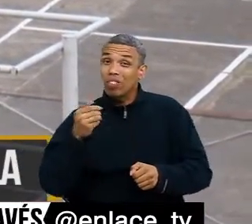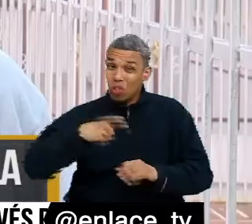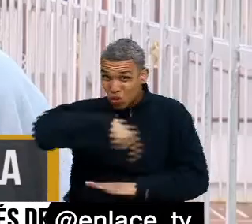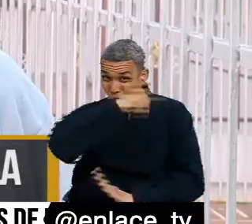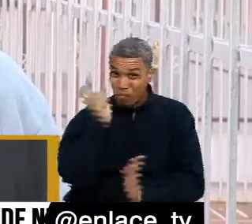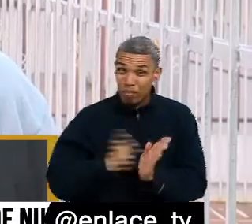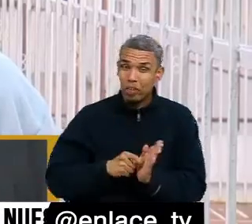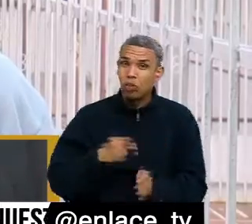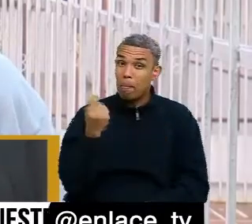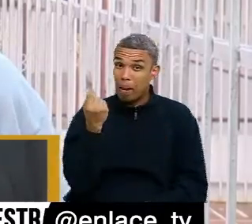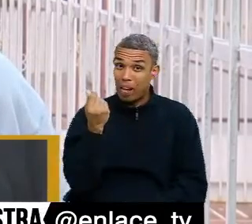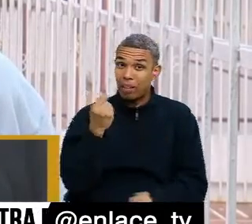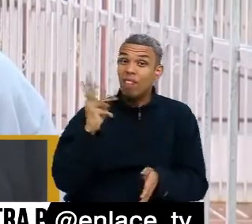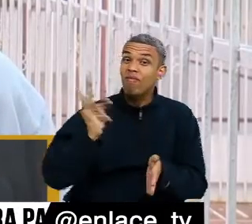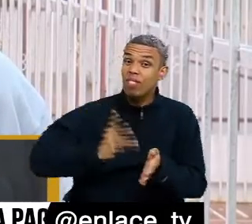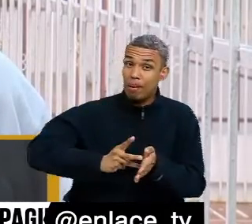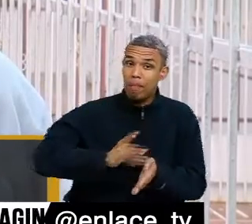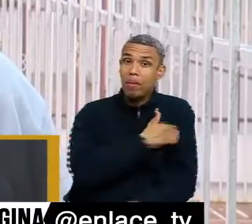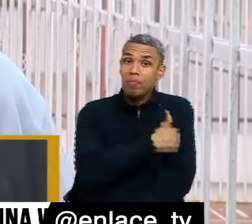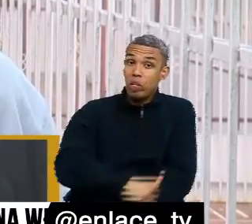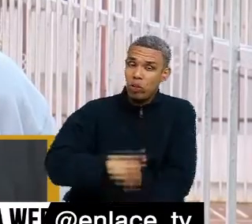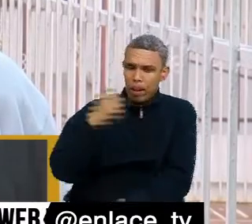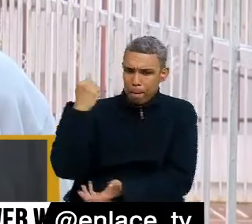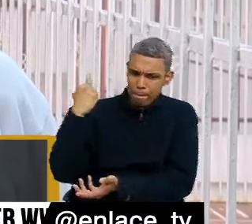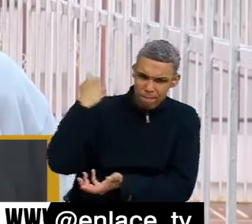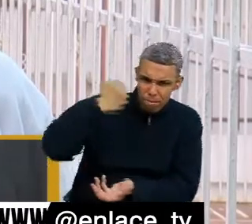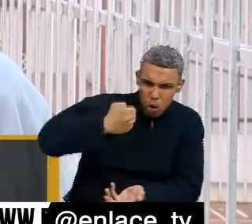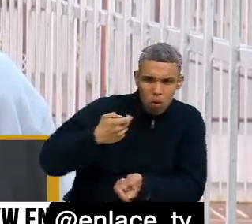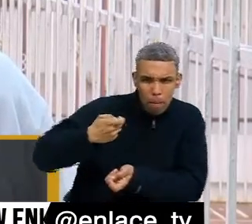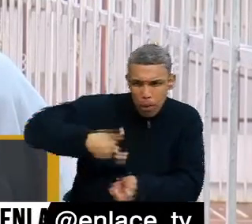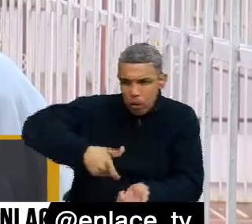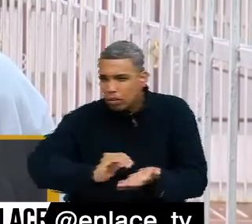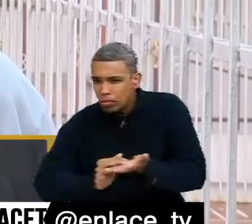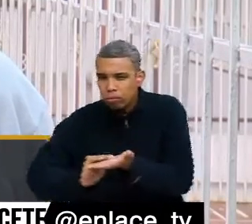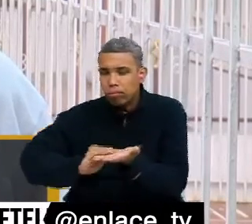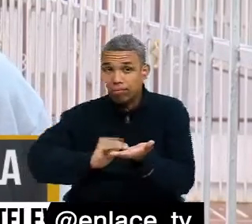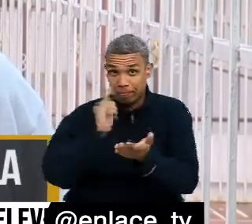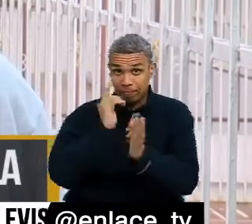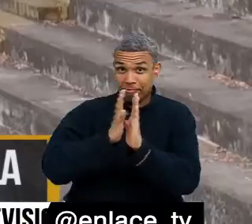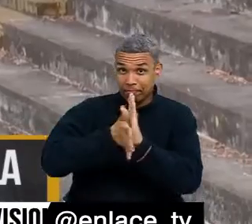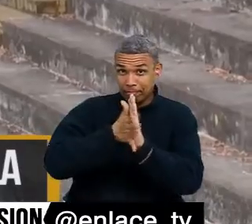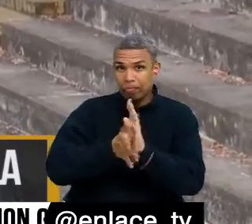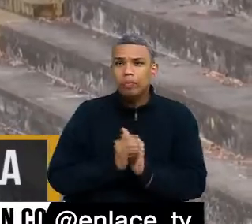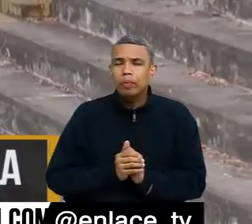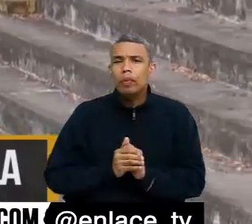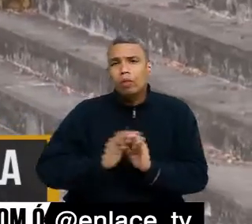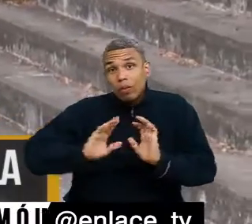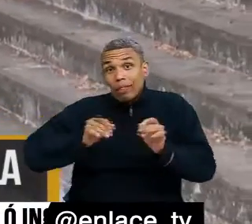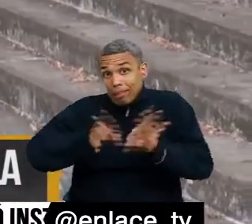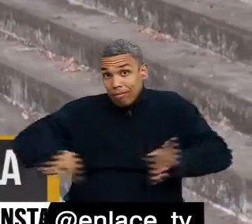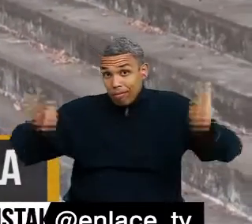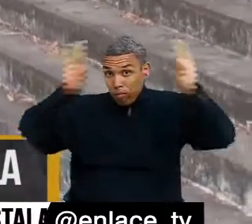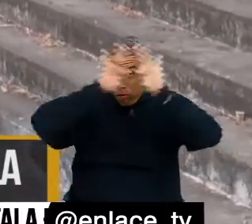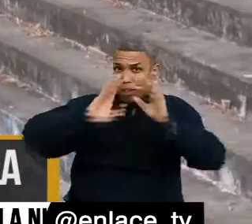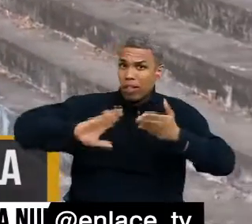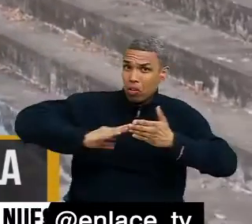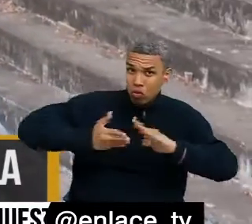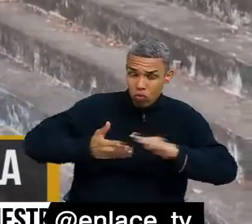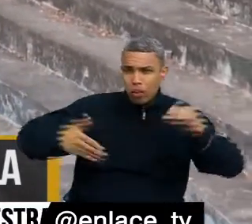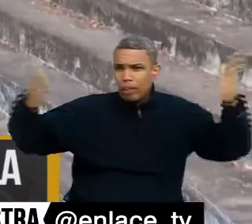pesos. Es la socialización de la remodelación y adecuación de la cancha polideportiva Blanca Durán